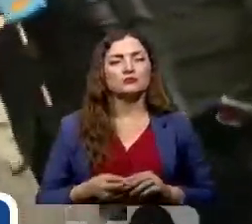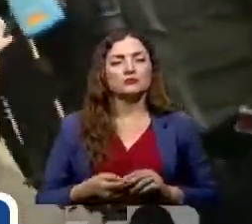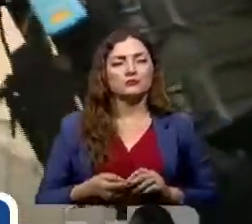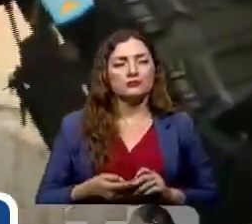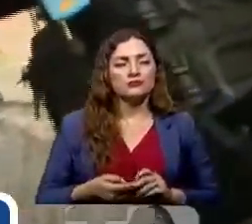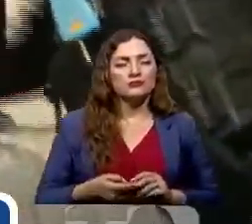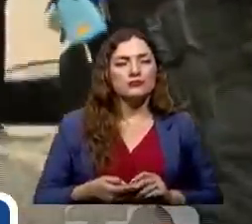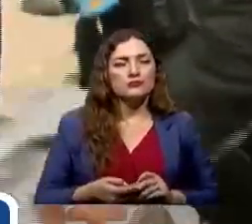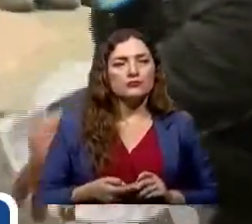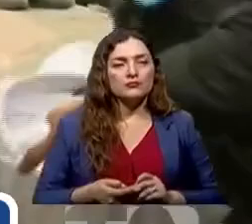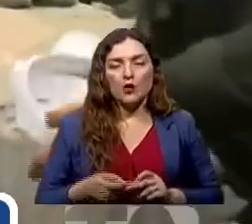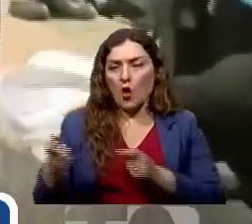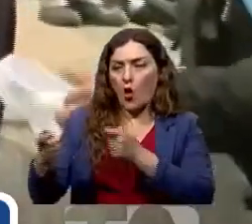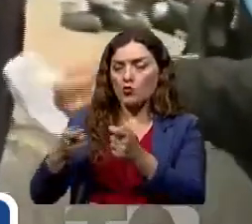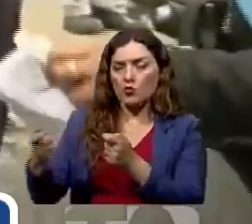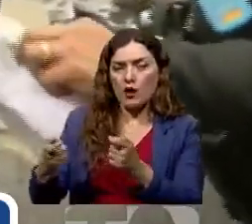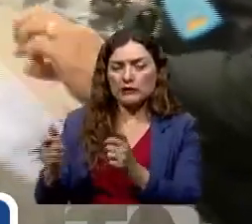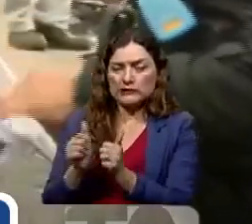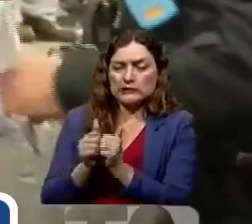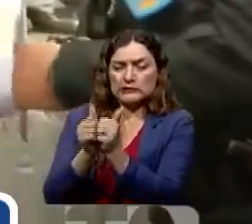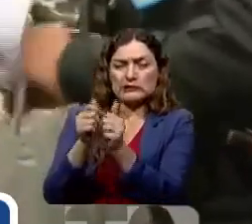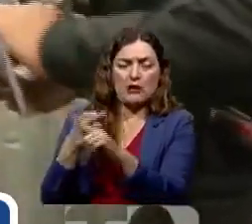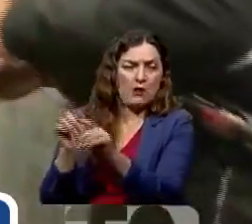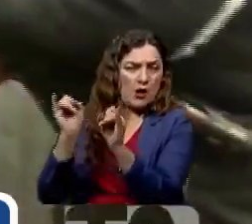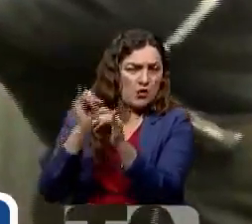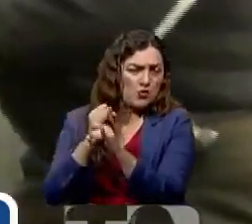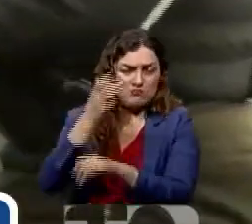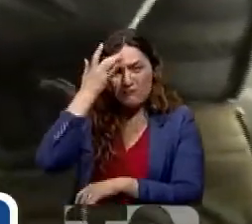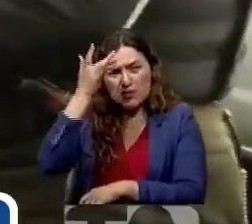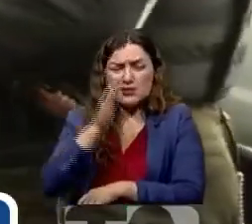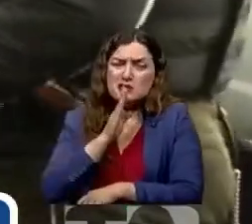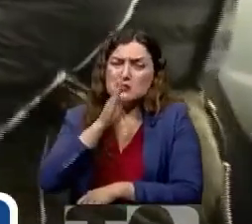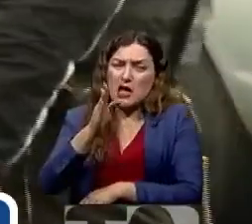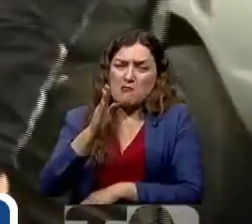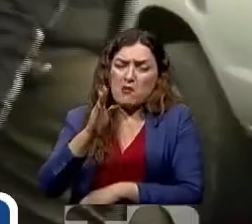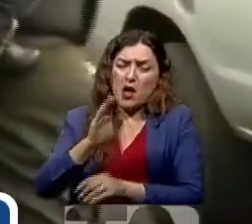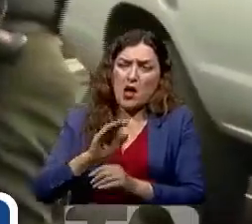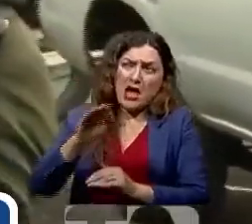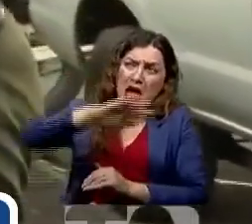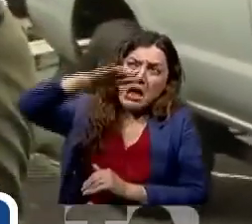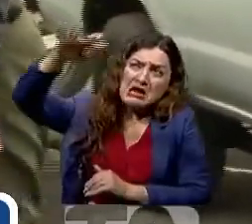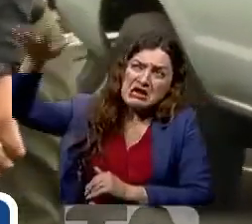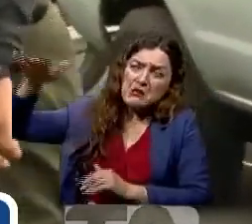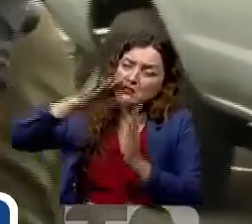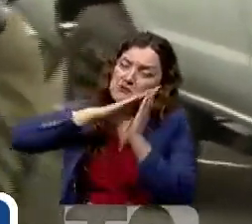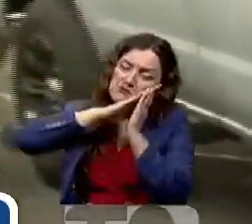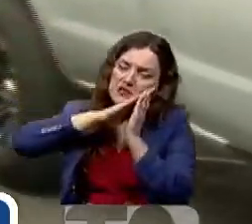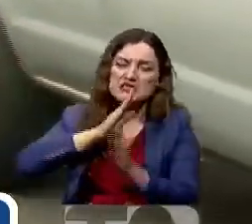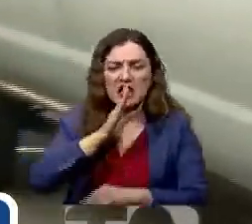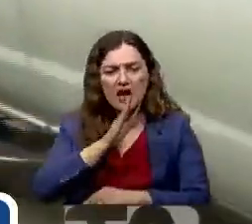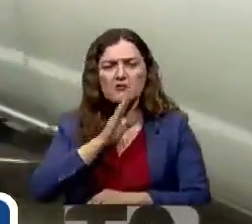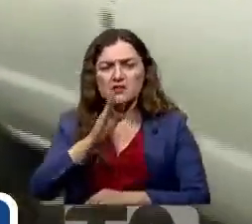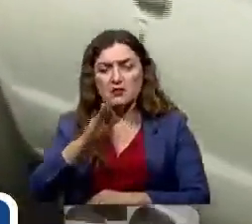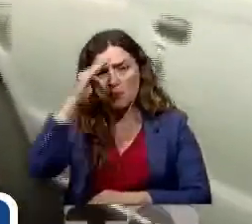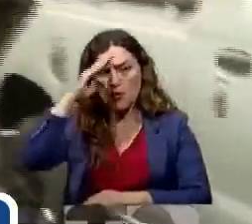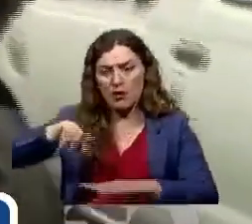Estos operativos deberían ser también de manera conjunta con otras instituciones, porque siempre pernotan en la parte de arriba, y esto ya ustedes hacen el barrido,